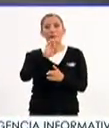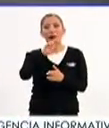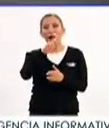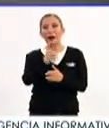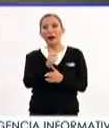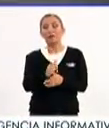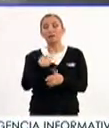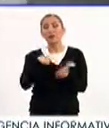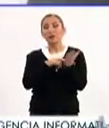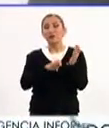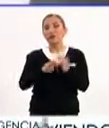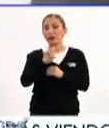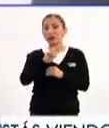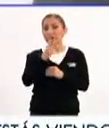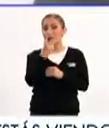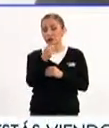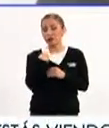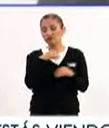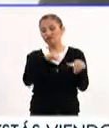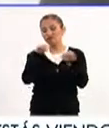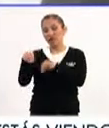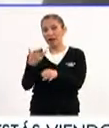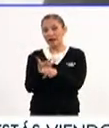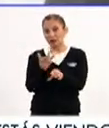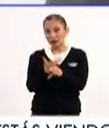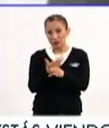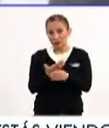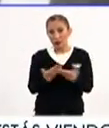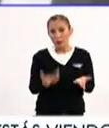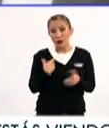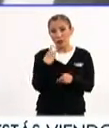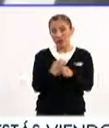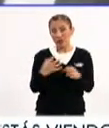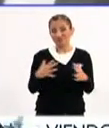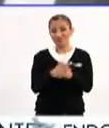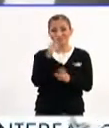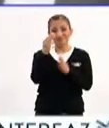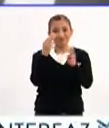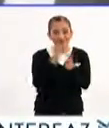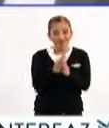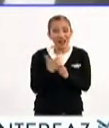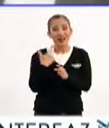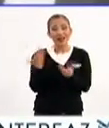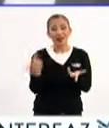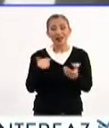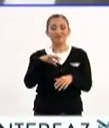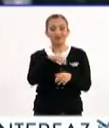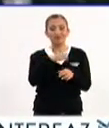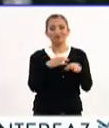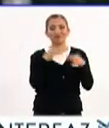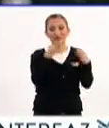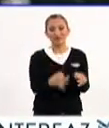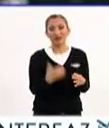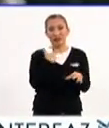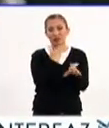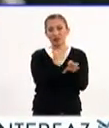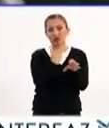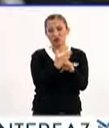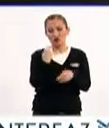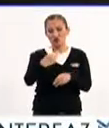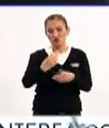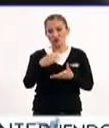En 1932, tuvo que mudarse a Estados Unidos por la Segunda Guerra Mundial y logró nacionalizarse